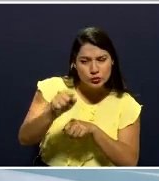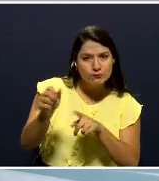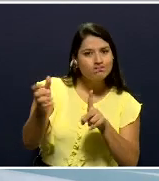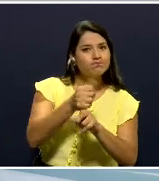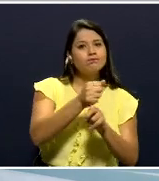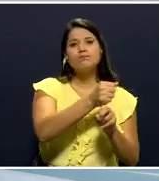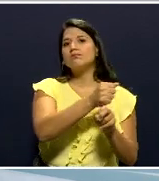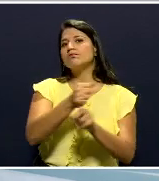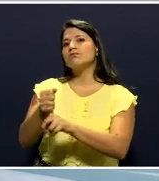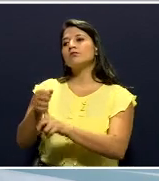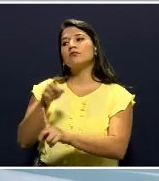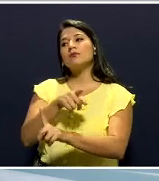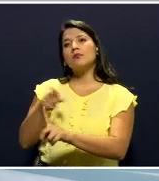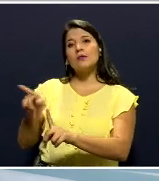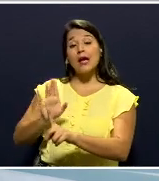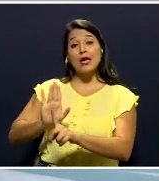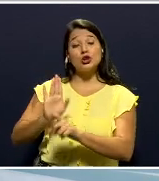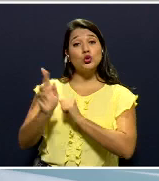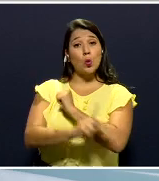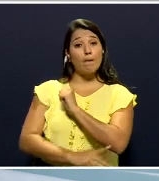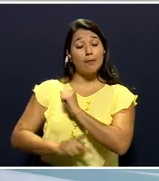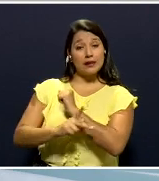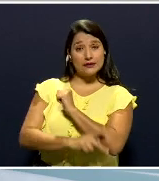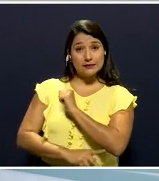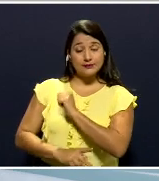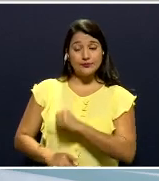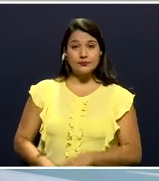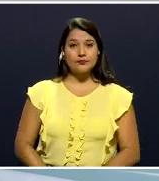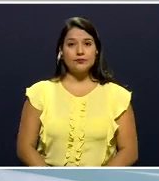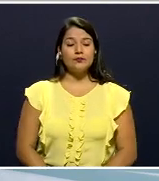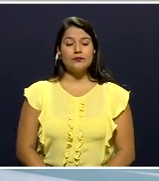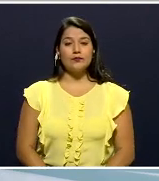devueltas a su país a través de los puestos migratorios.